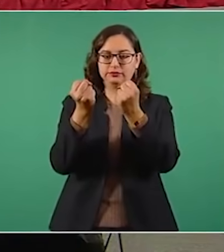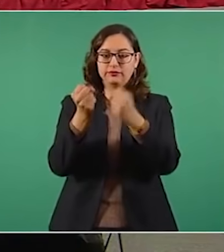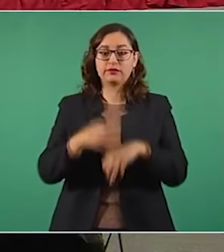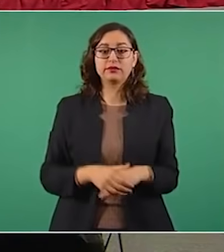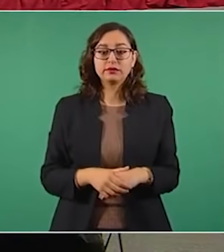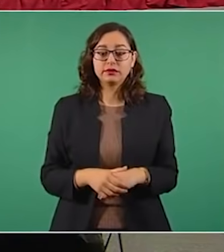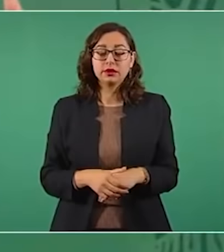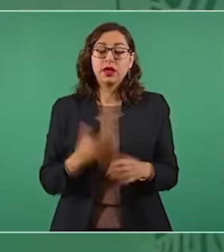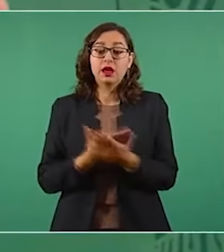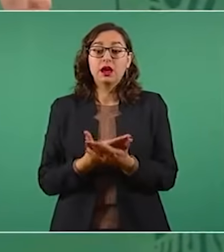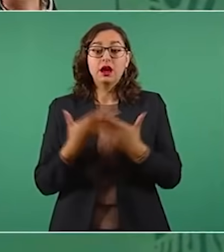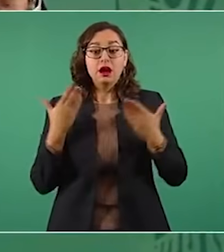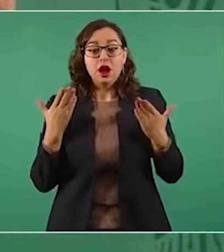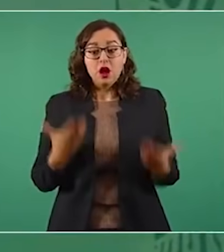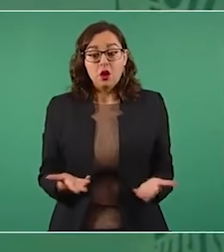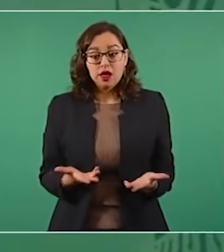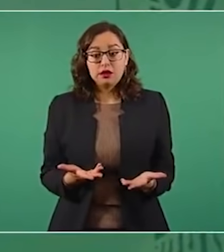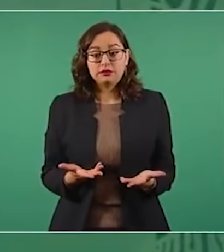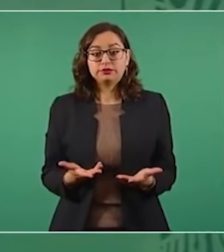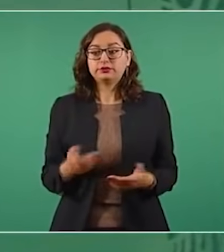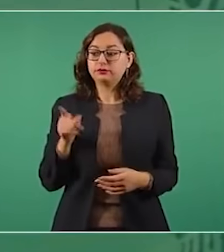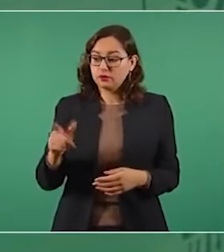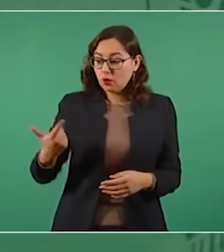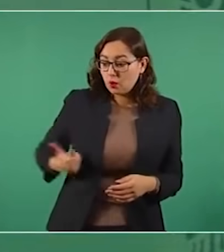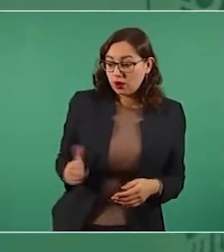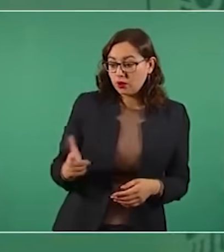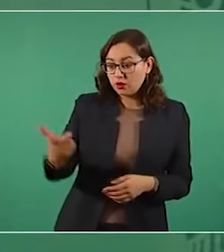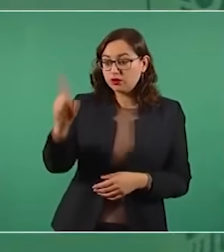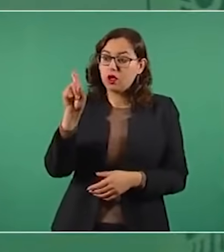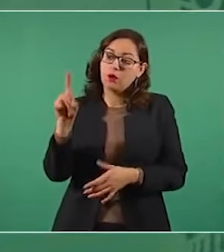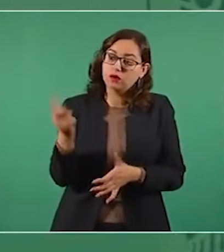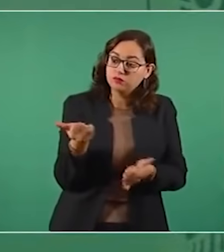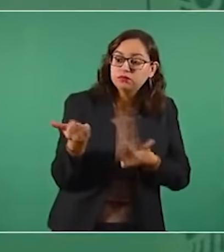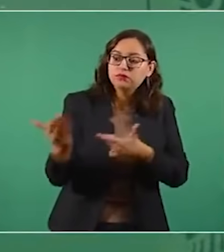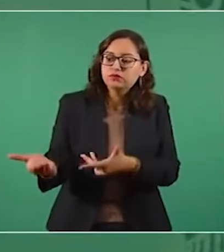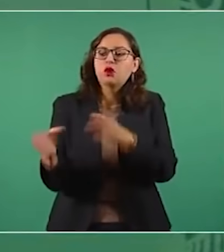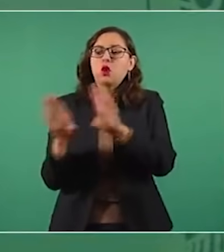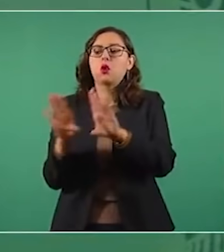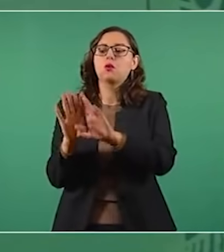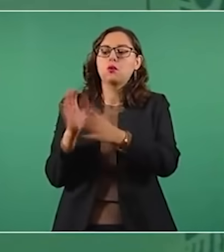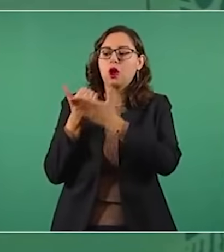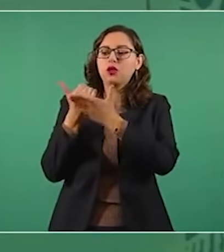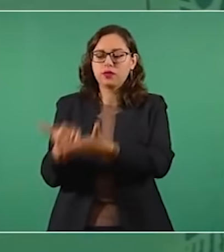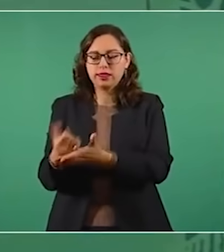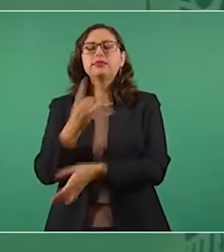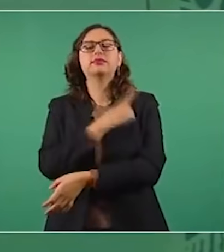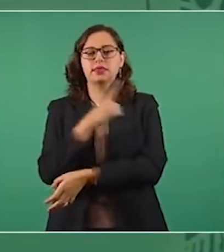Tenemos que buscar la forma de ayudar a Guanajuato para que tengan